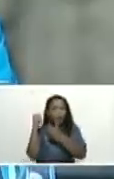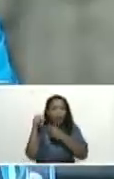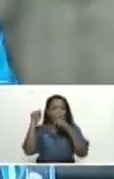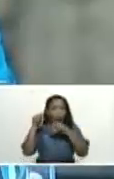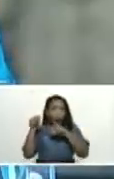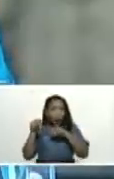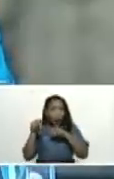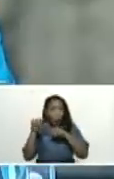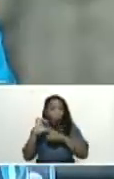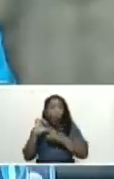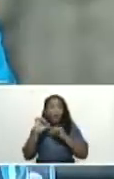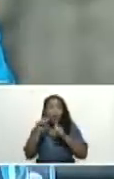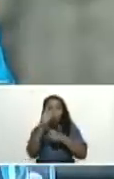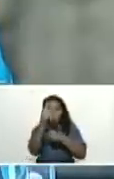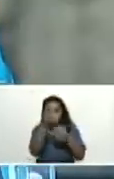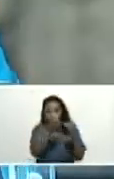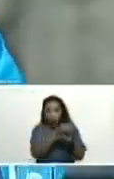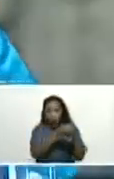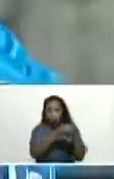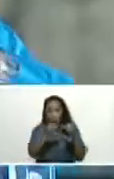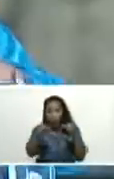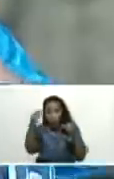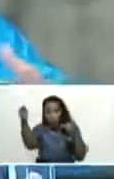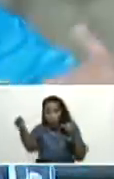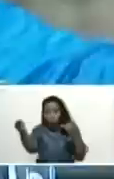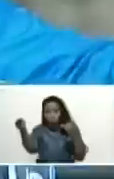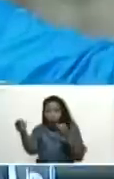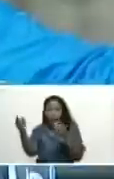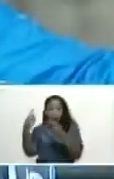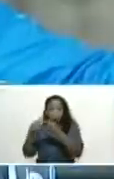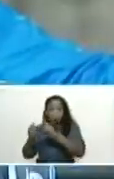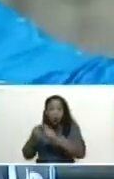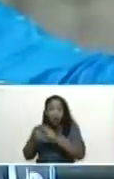parte, que el resto de la parte,